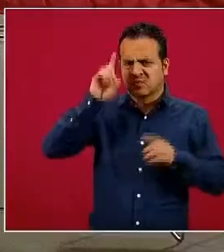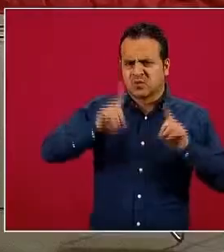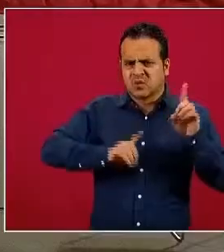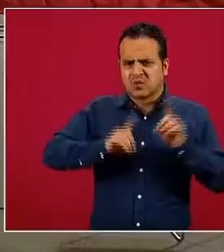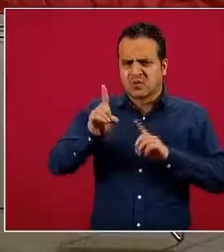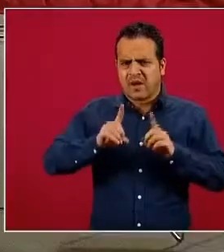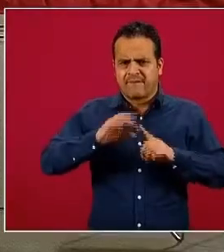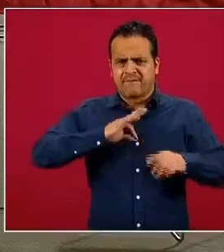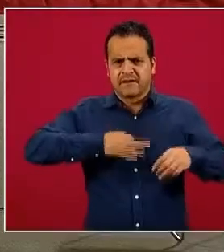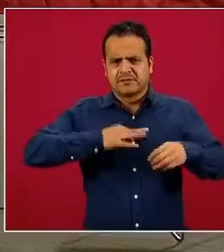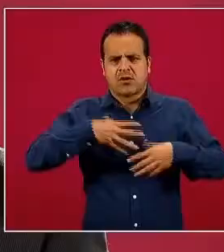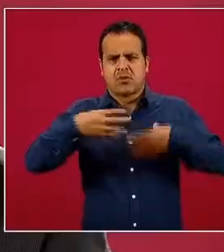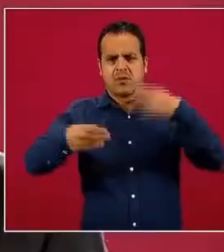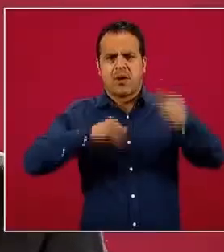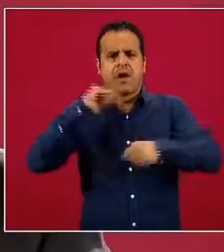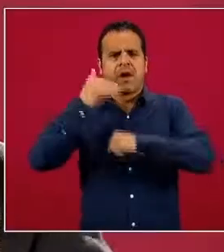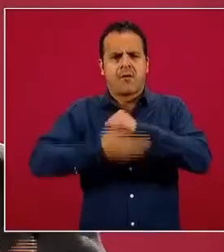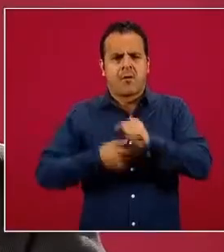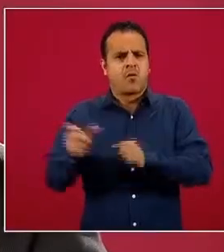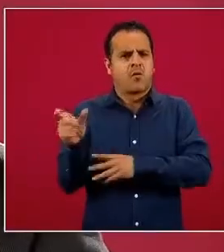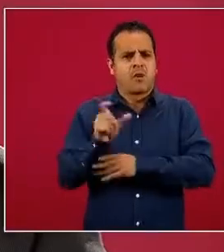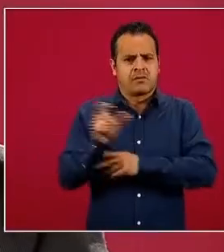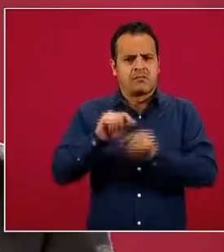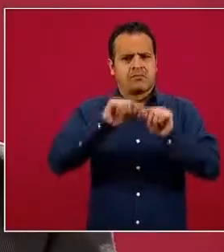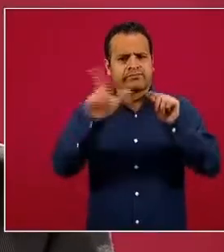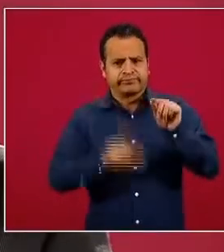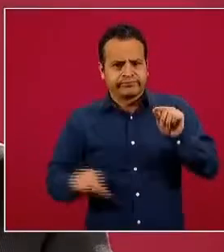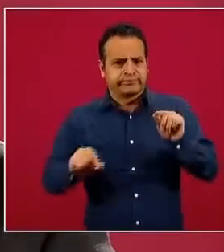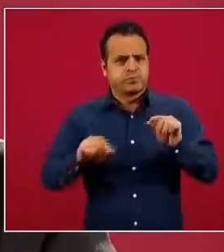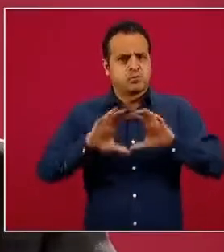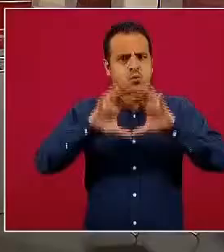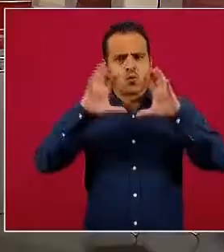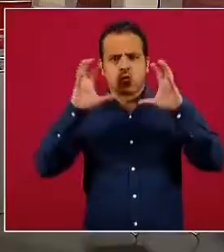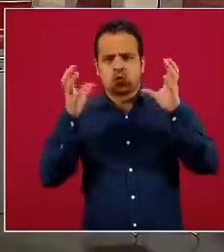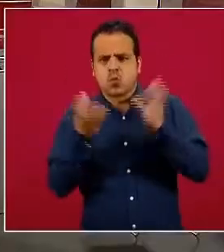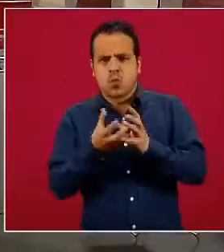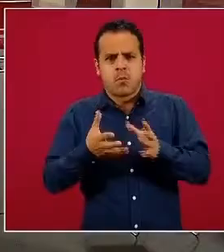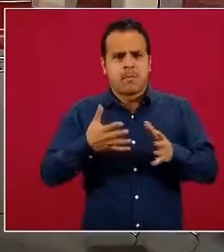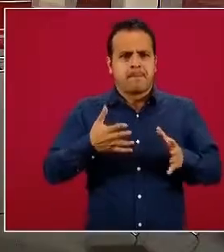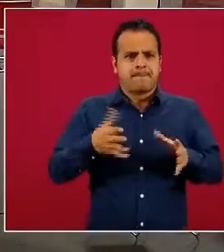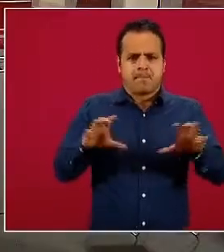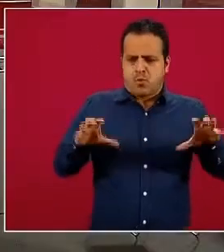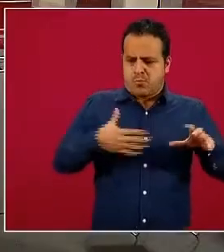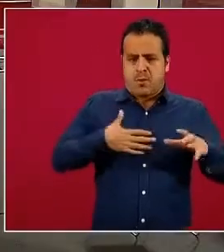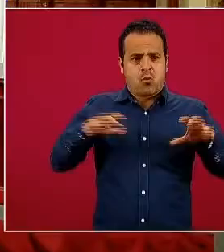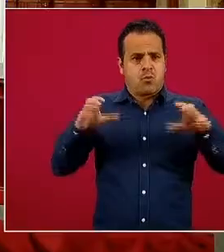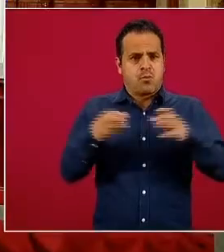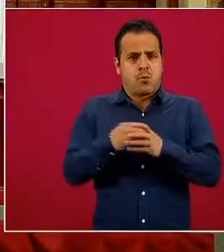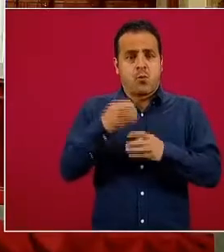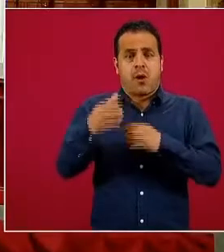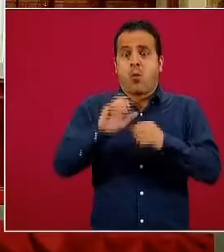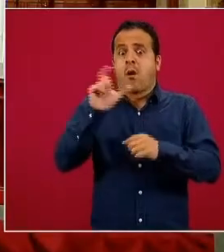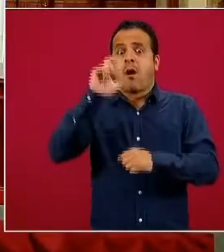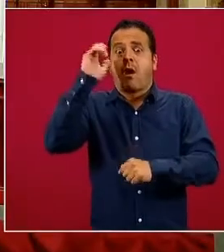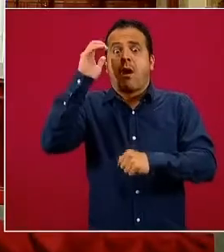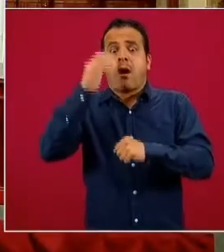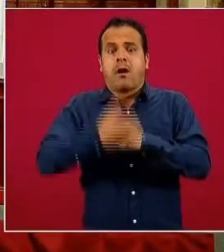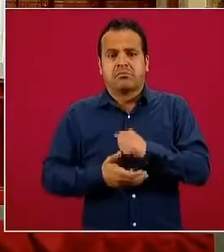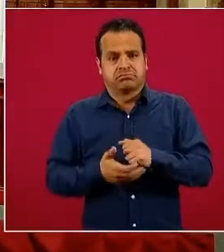epidemia en México, en el mundo, en mi comunidad, en mi estado? Lo vamos a ir comentando, ya lo he dicho en otras